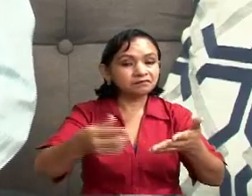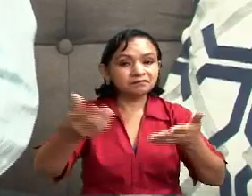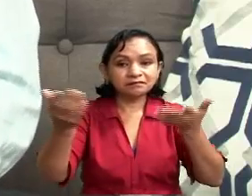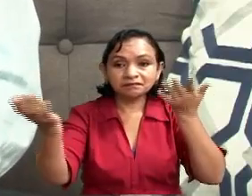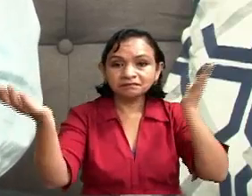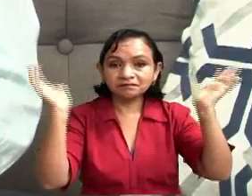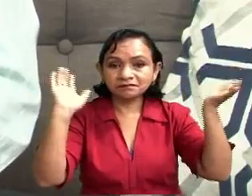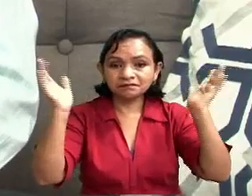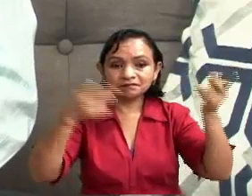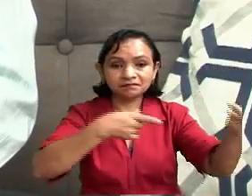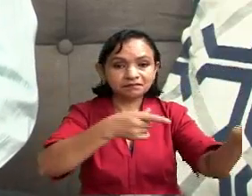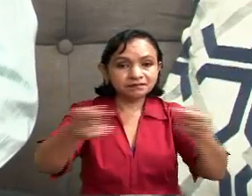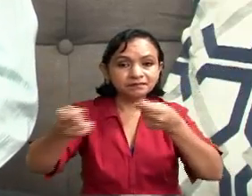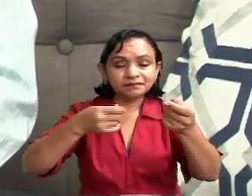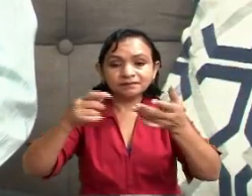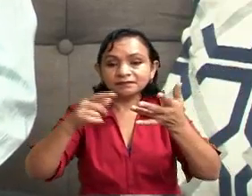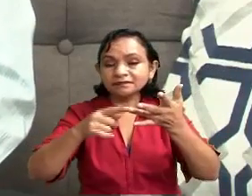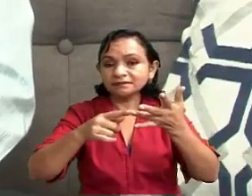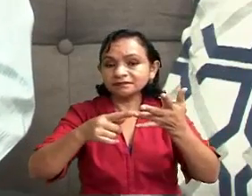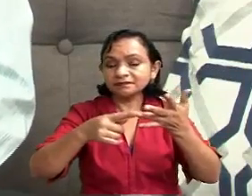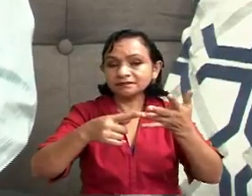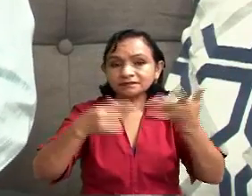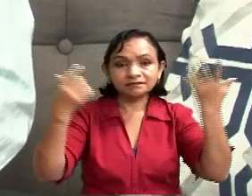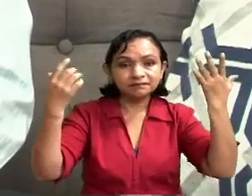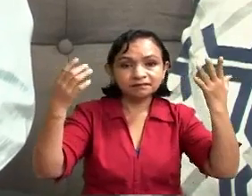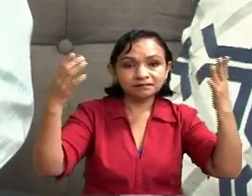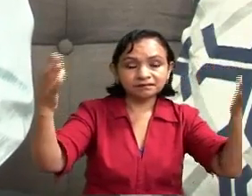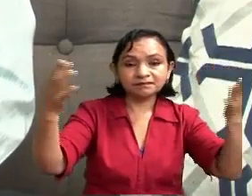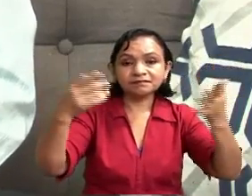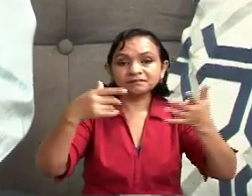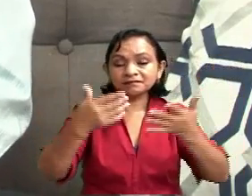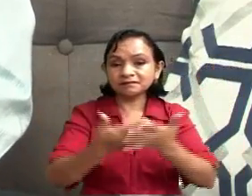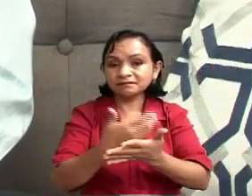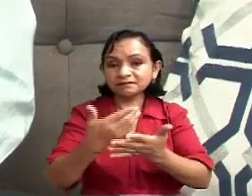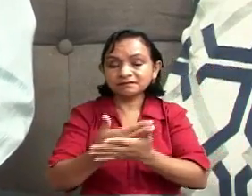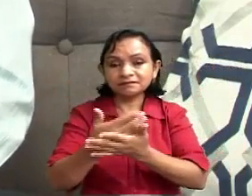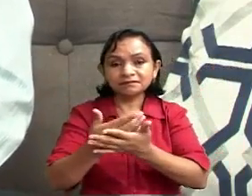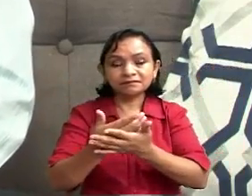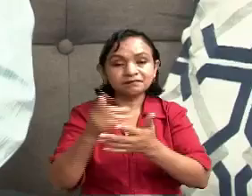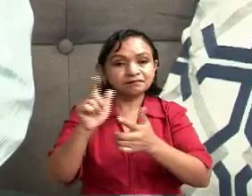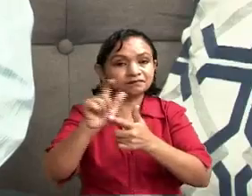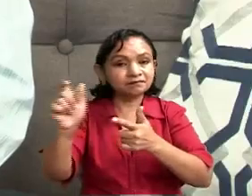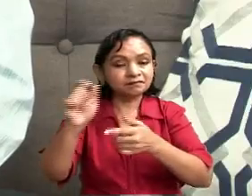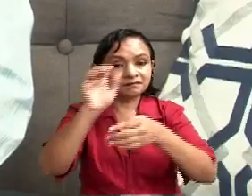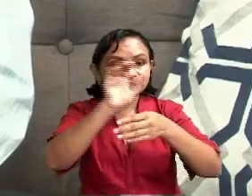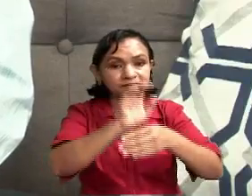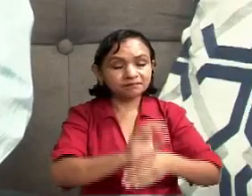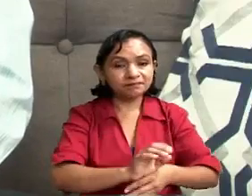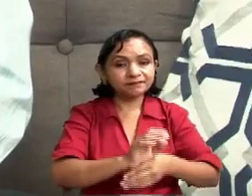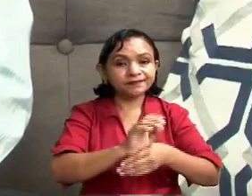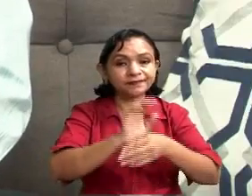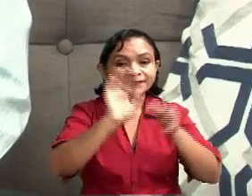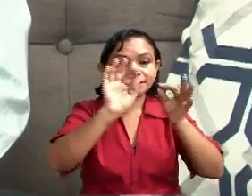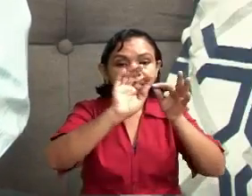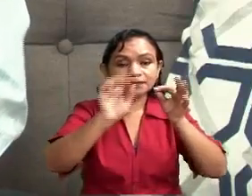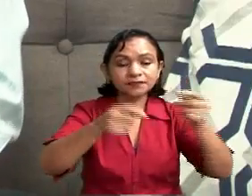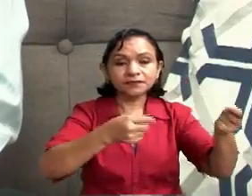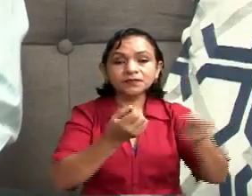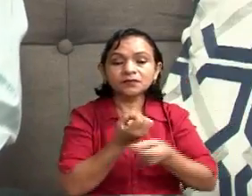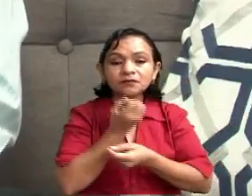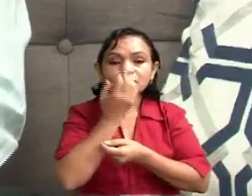comercio, ferias de productos de la época, ferias de productos de